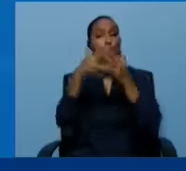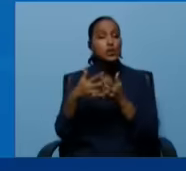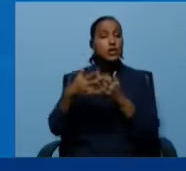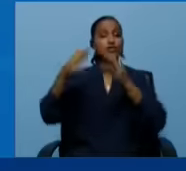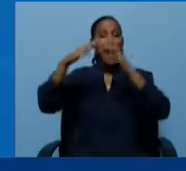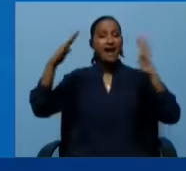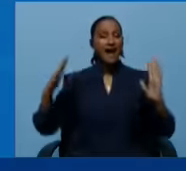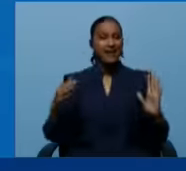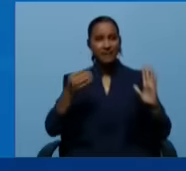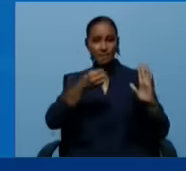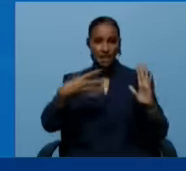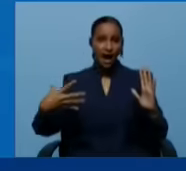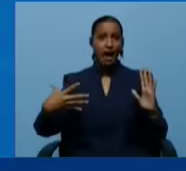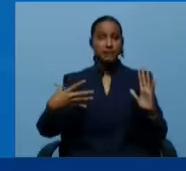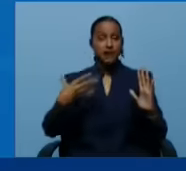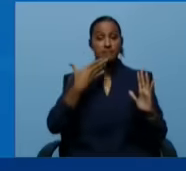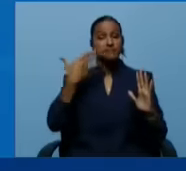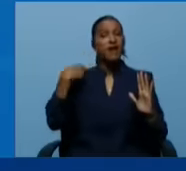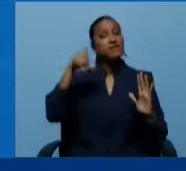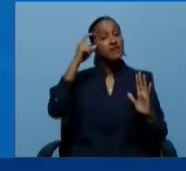el 5 de marzo de 2022,